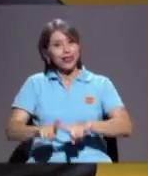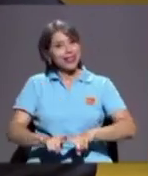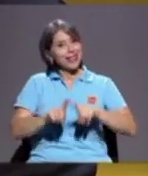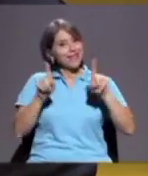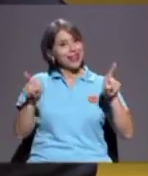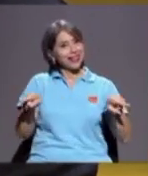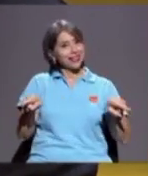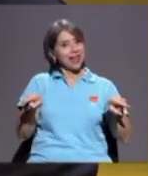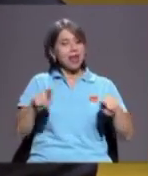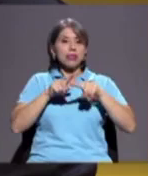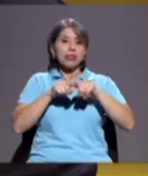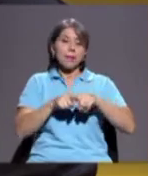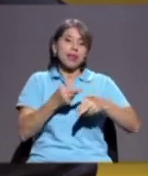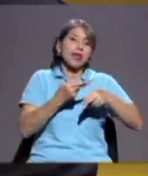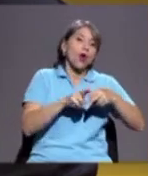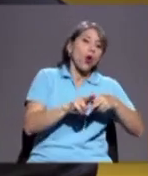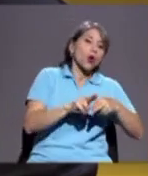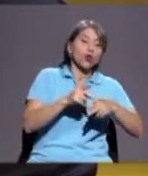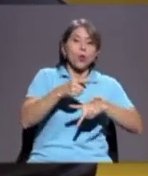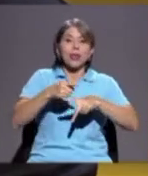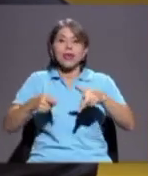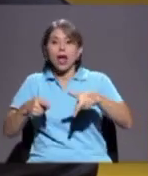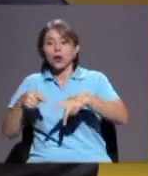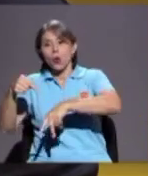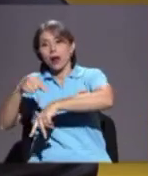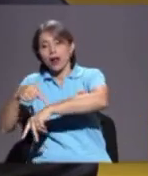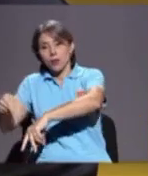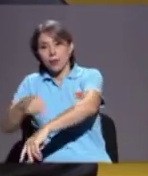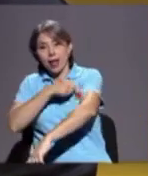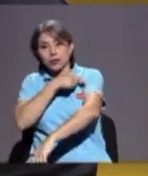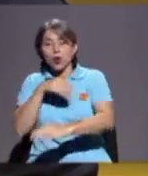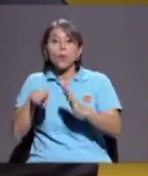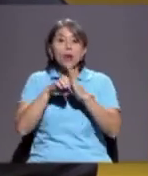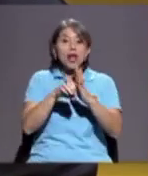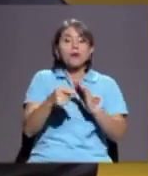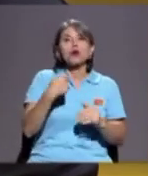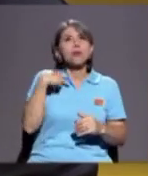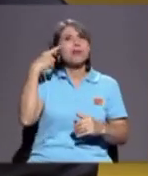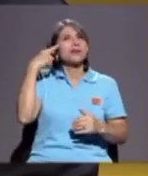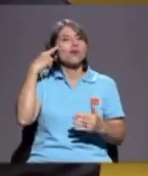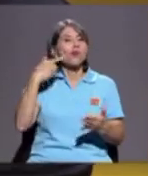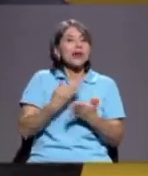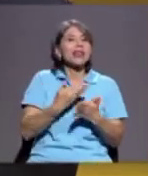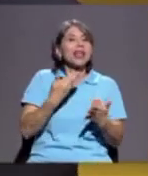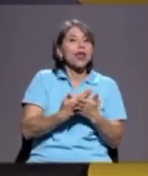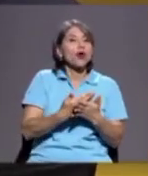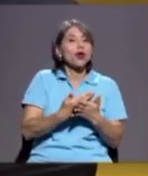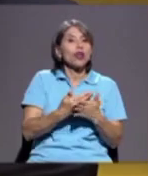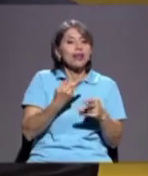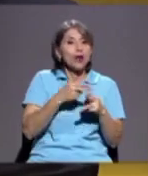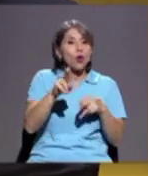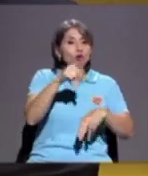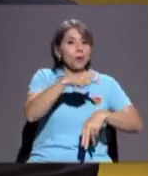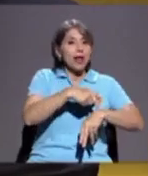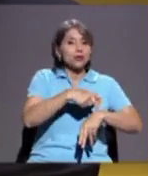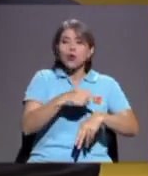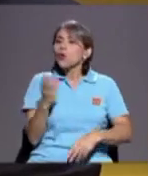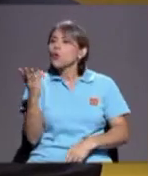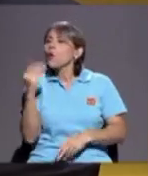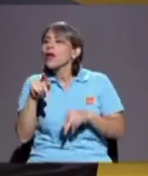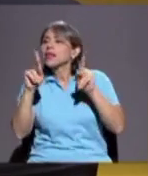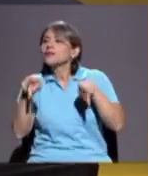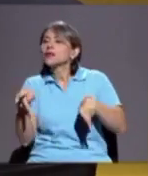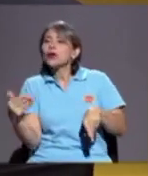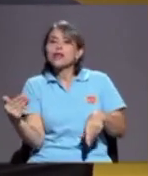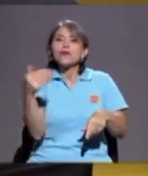plazo, ¿verdad? Como bien lo apuntaba, por ejemplo, yo puedo tener un indicador de corto plazo que es el número de personas que acudieron a una cita, ¿verdad? Pero